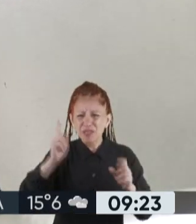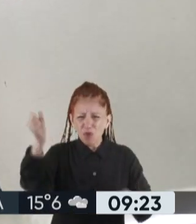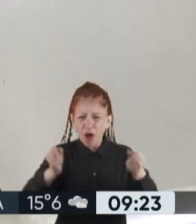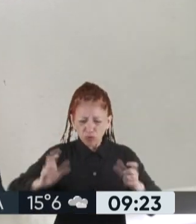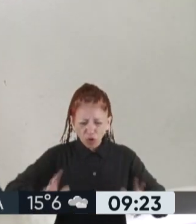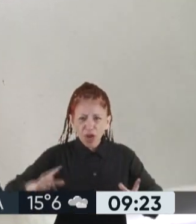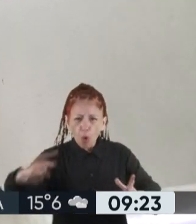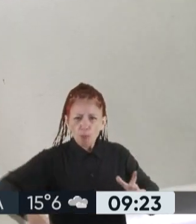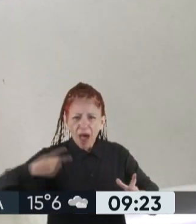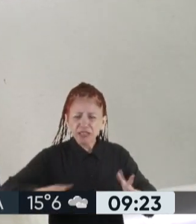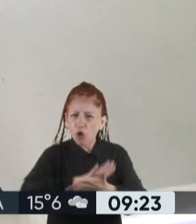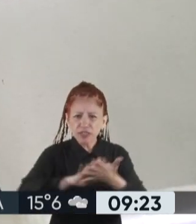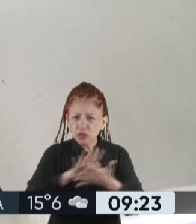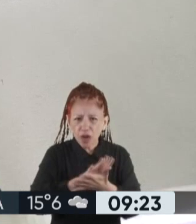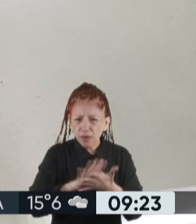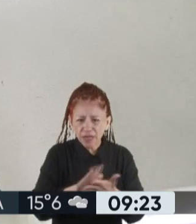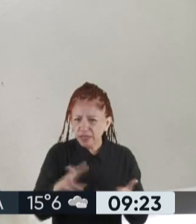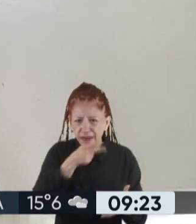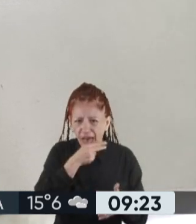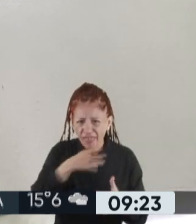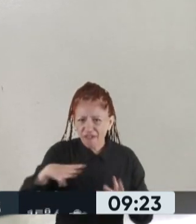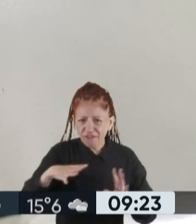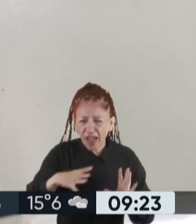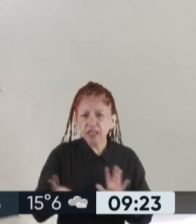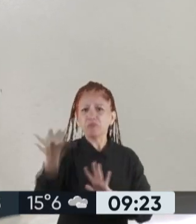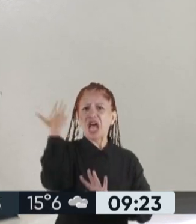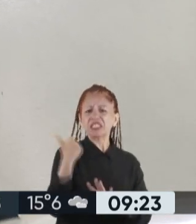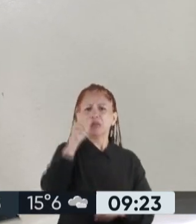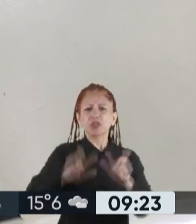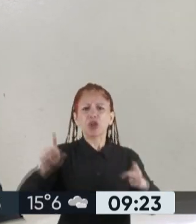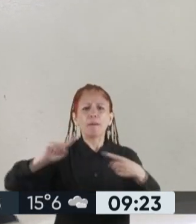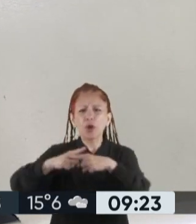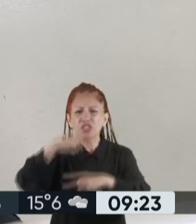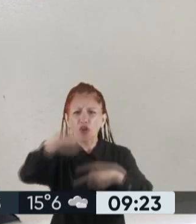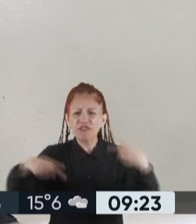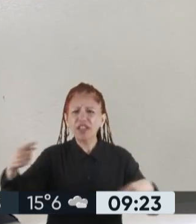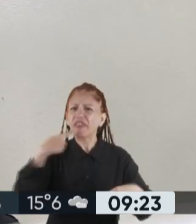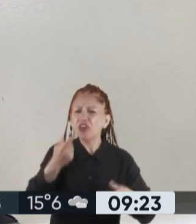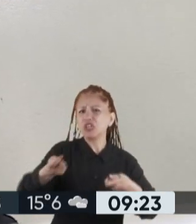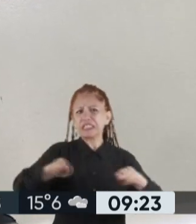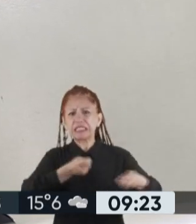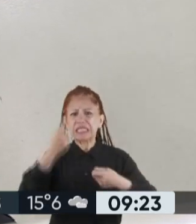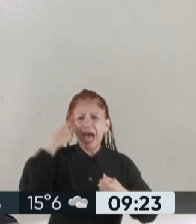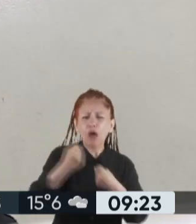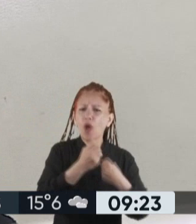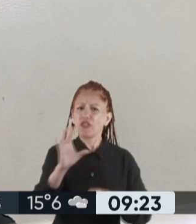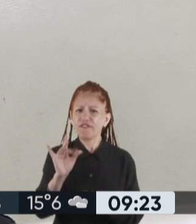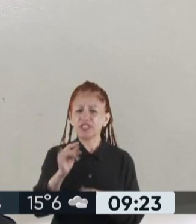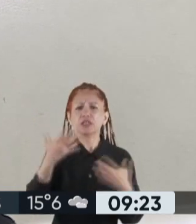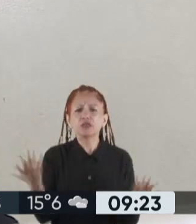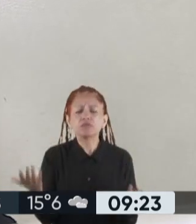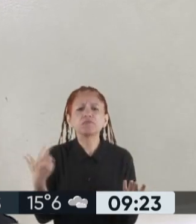no se resolvió y, bueno, de acuerdo a todas las expresiones de distintos funcionarios de que las negociaciones están complicadas, quería preguntarte si el